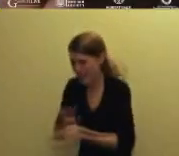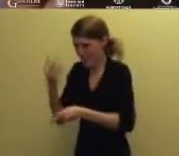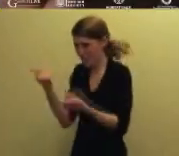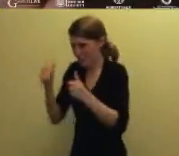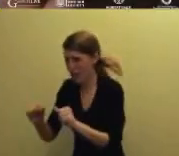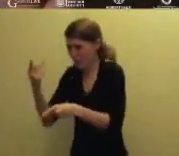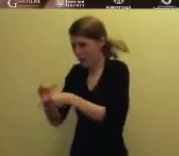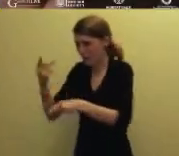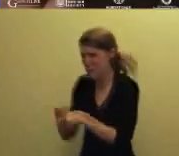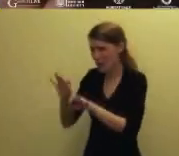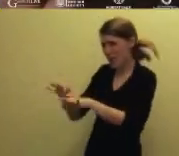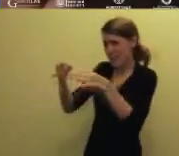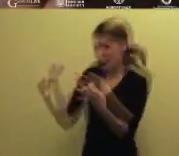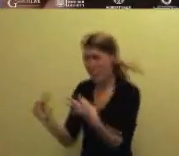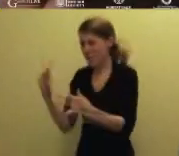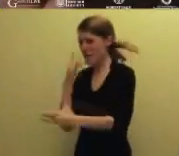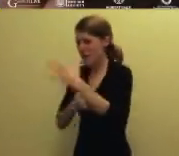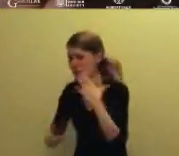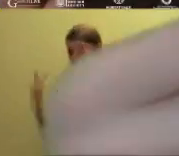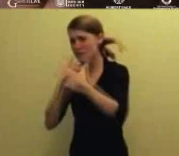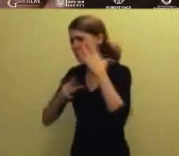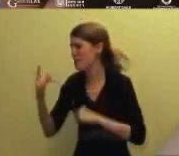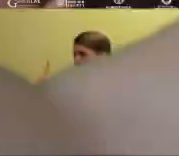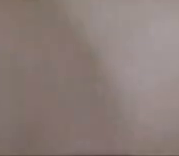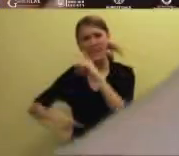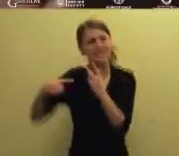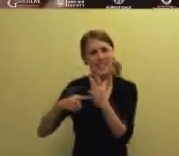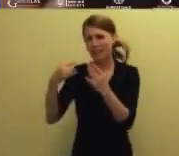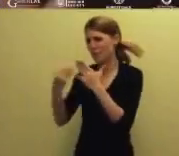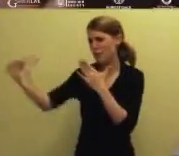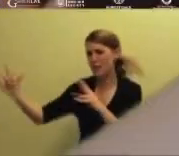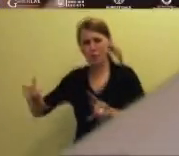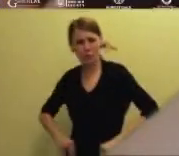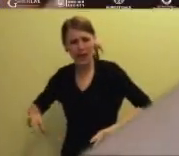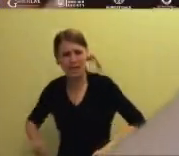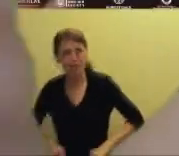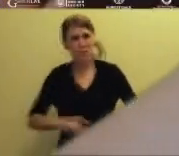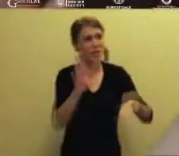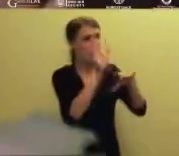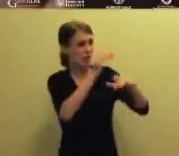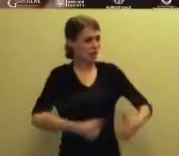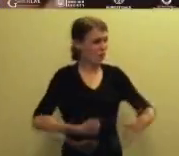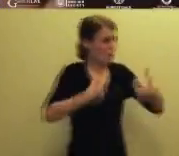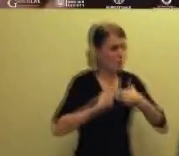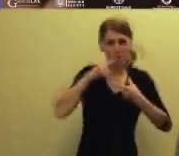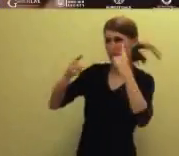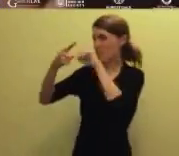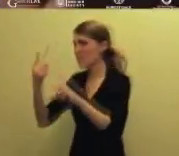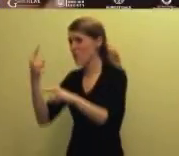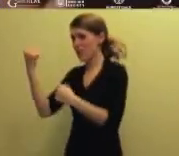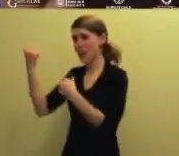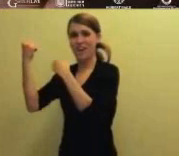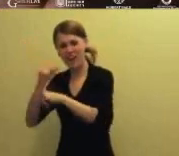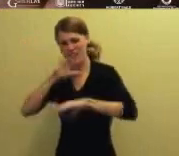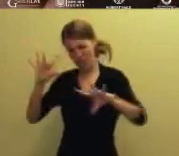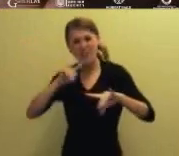está haciendo la película que técnicamente quieres sorprender gastas de 50 euros contratas a un tipo que al menos se para recibir las hostias sepa